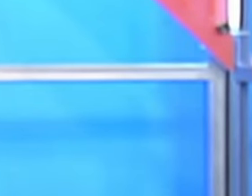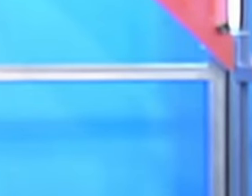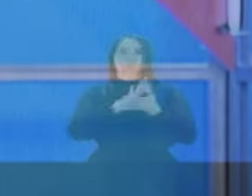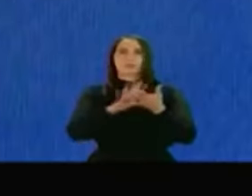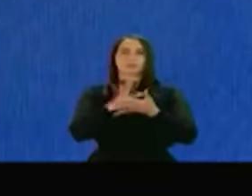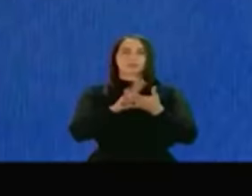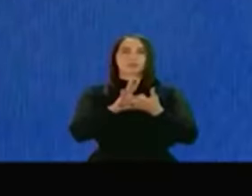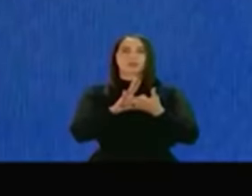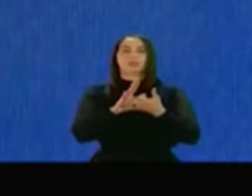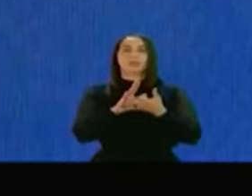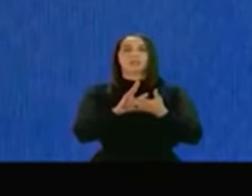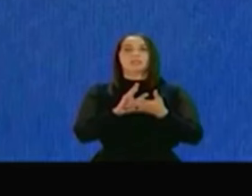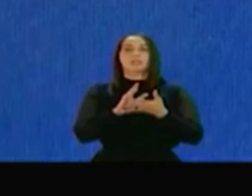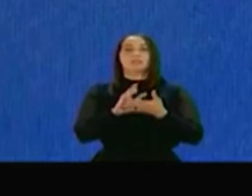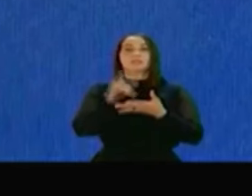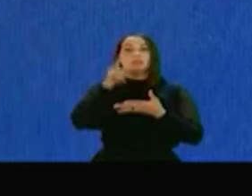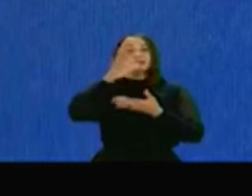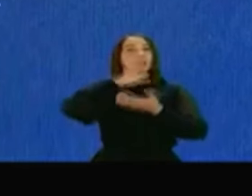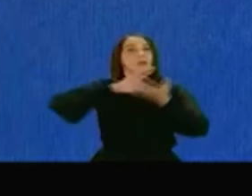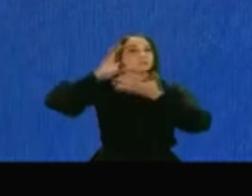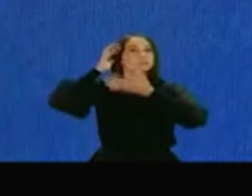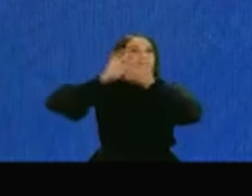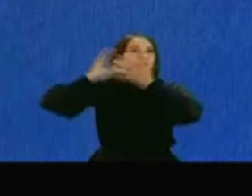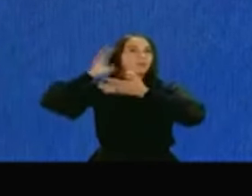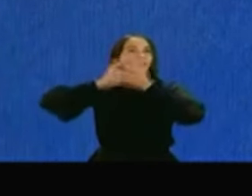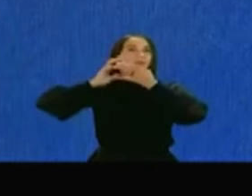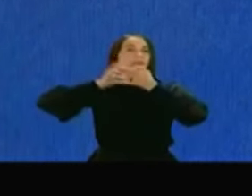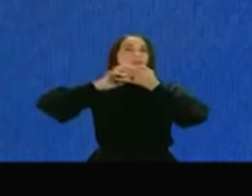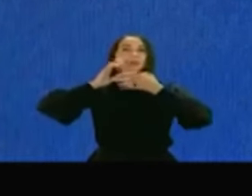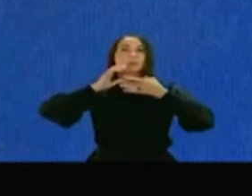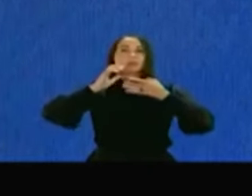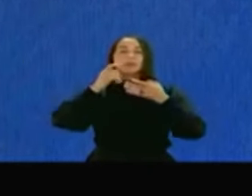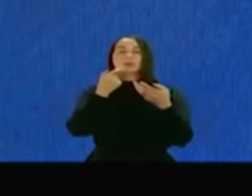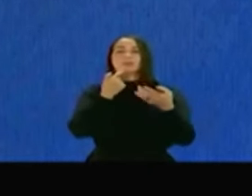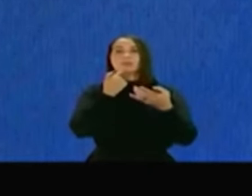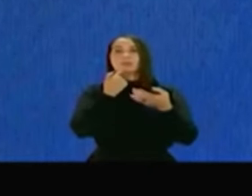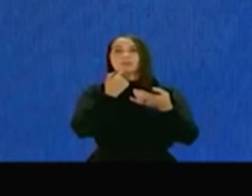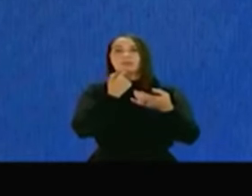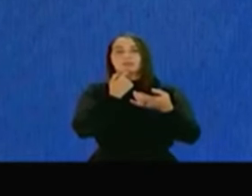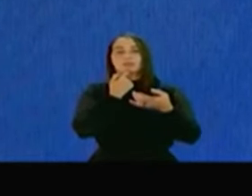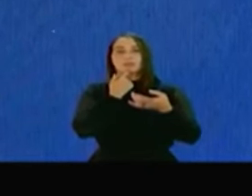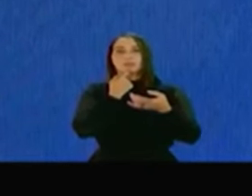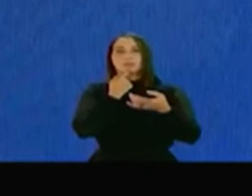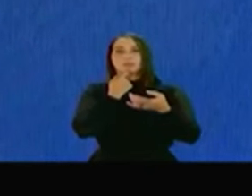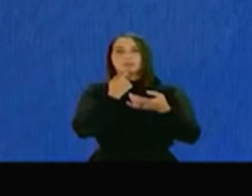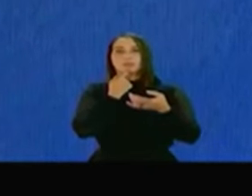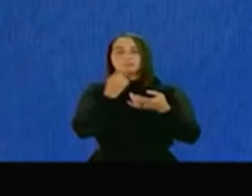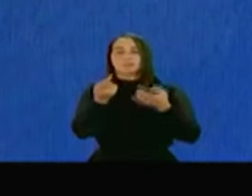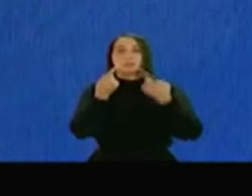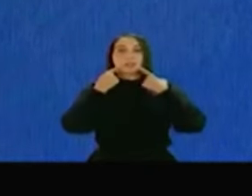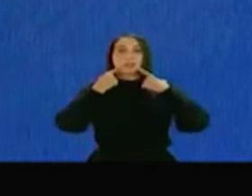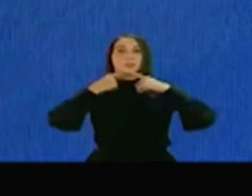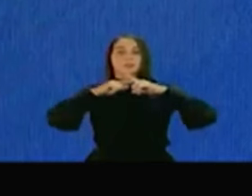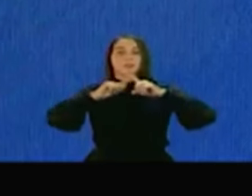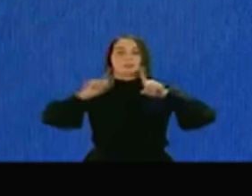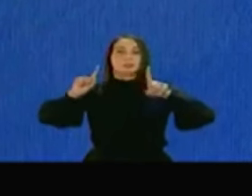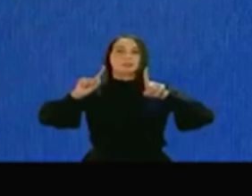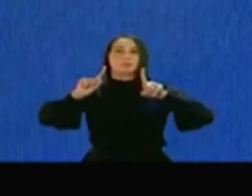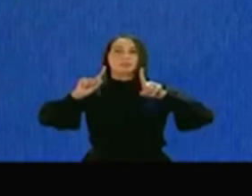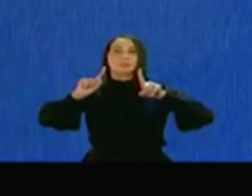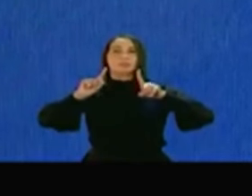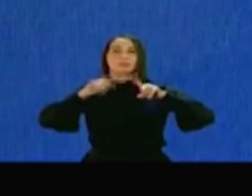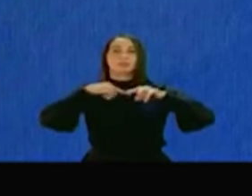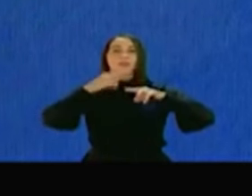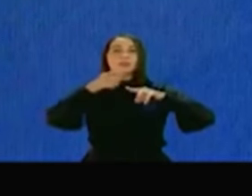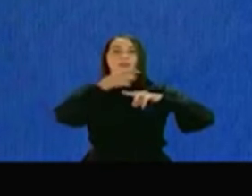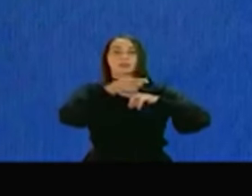ese intercambio comercial. Sin embargo, ellos están otra vez reiterando que tienen derecho a las aguas del